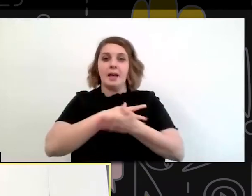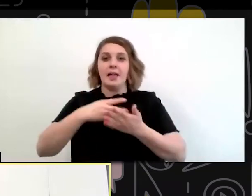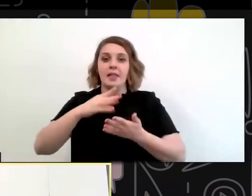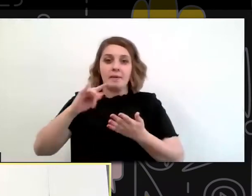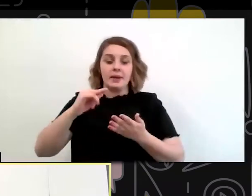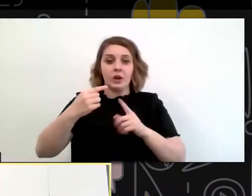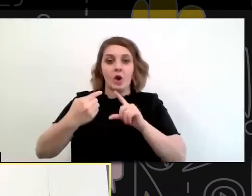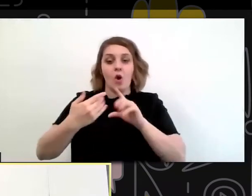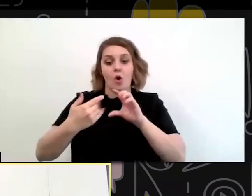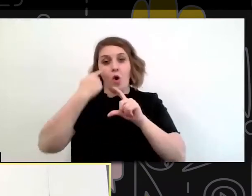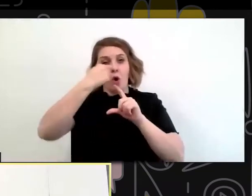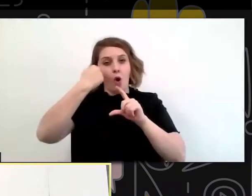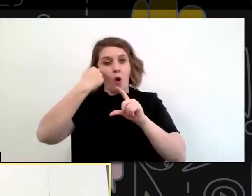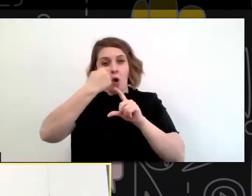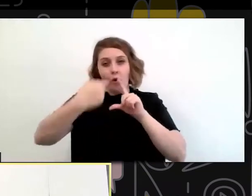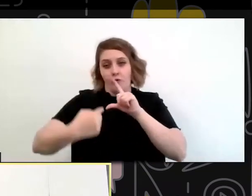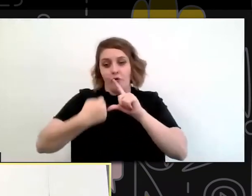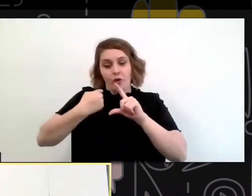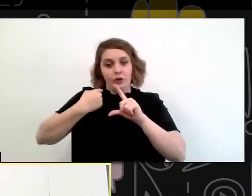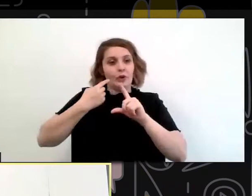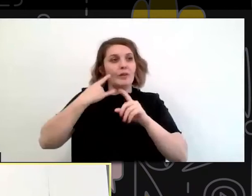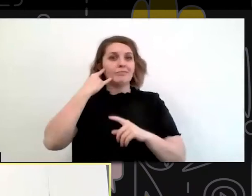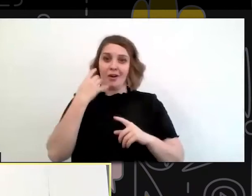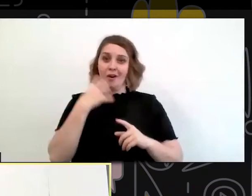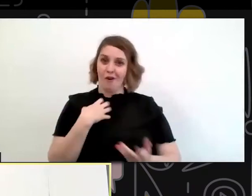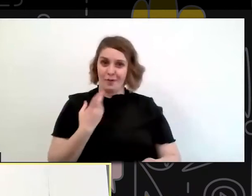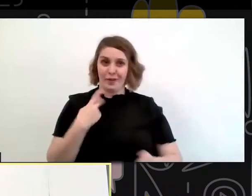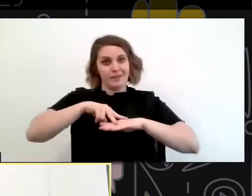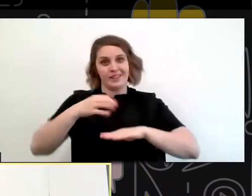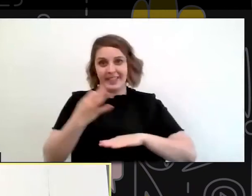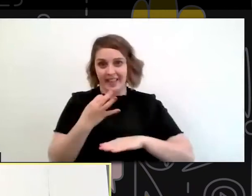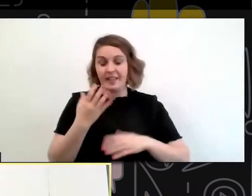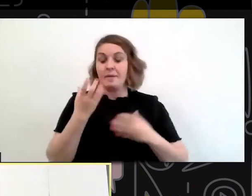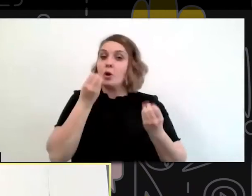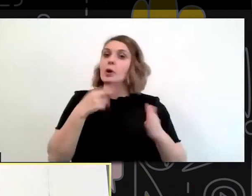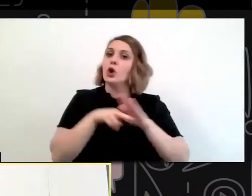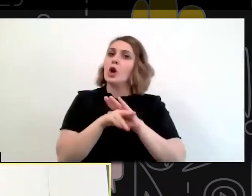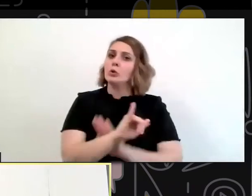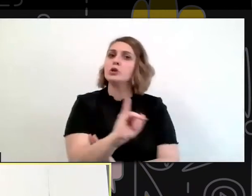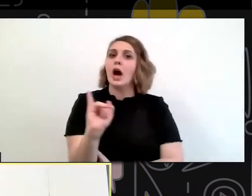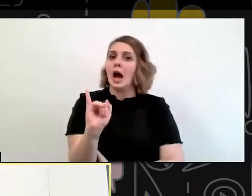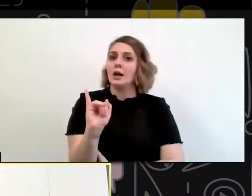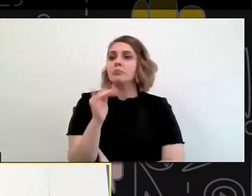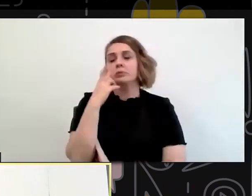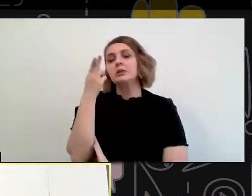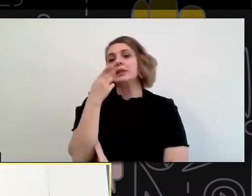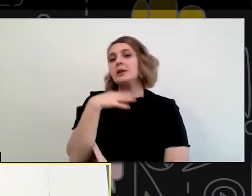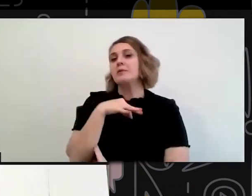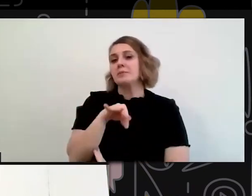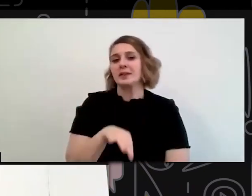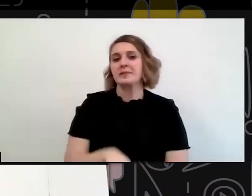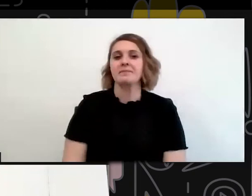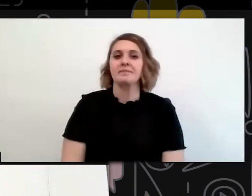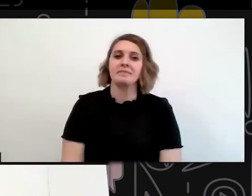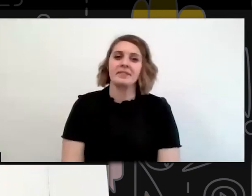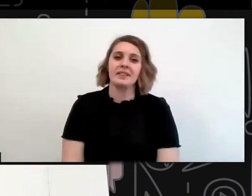ojo. Entonces, pues bueno, yo creo que ahí hay que seguir trabajando, pero bueno, es un recurso que ha llegado y yo creo que es muy interesante.